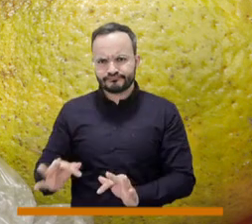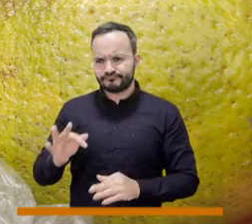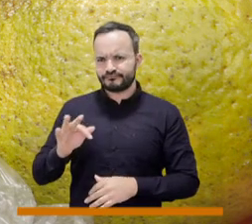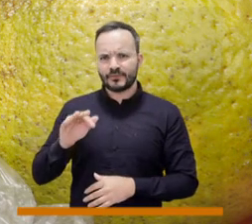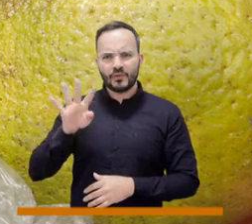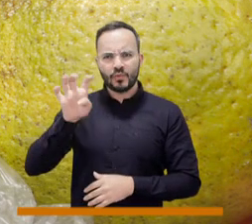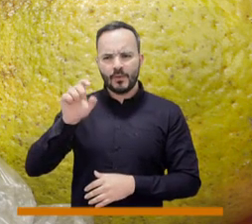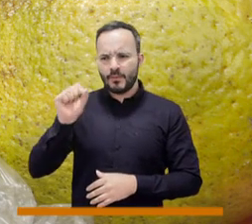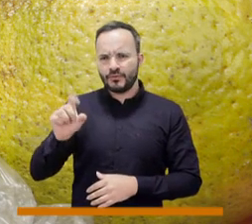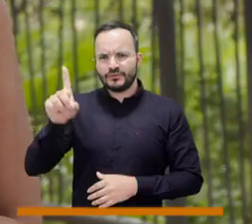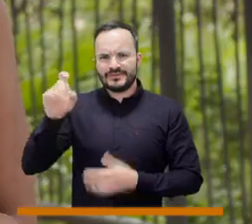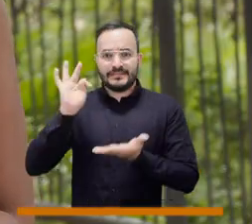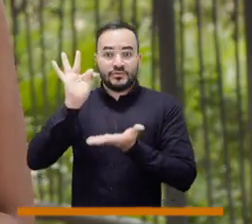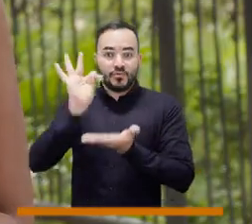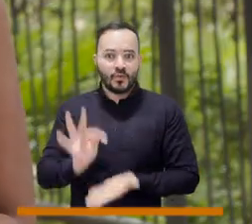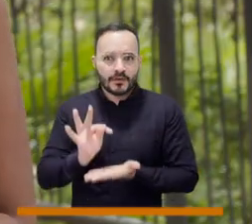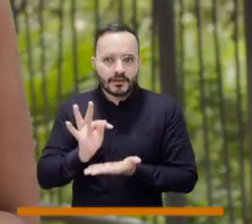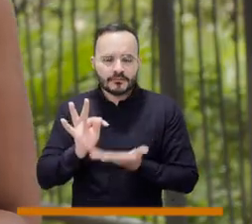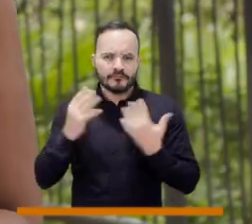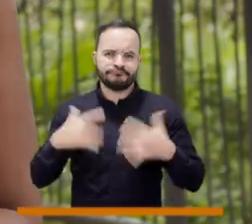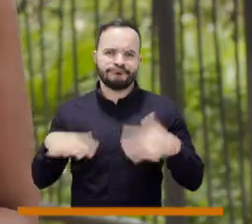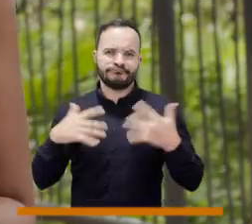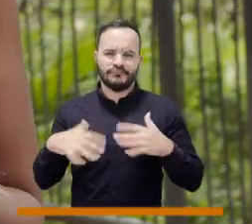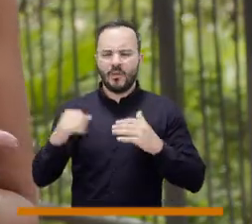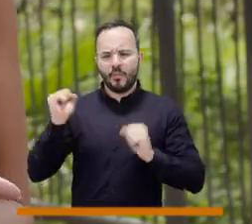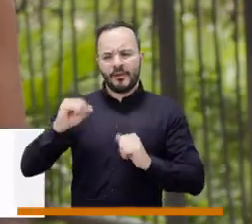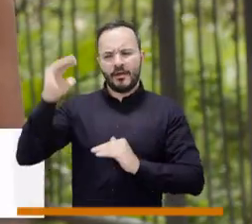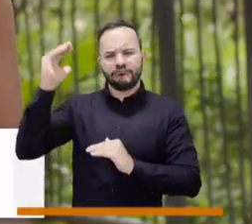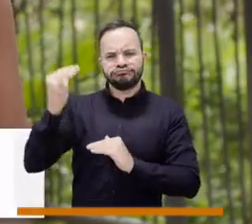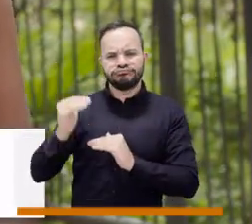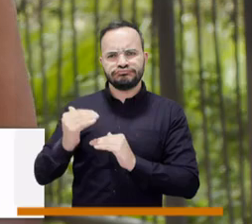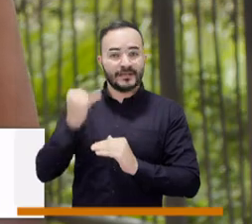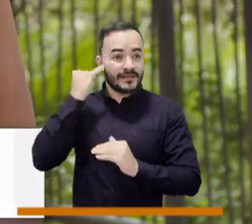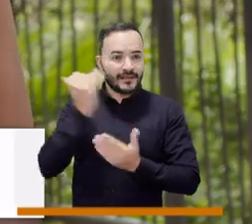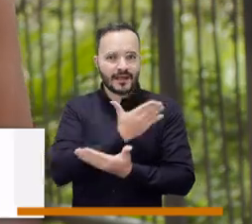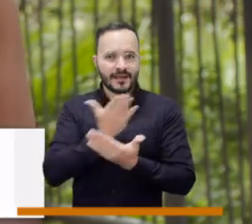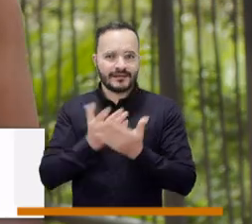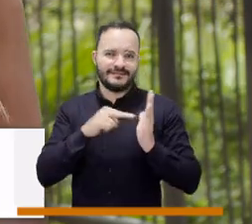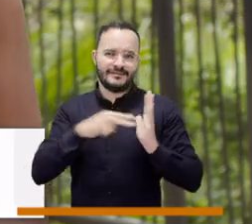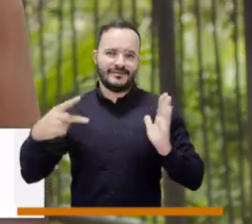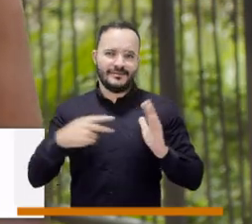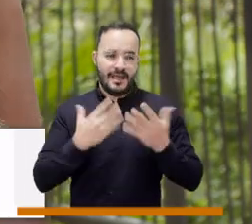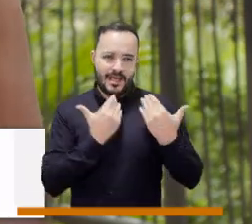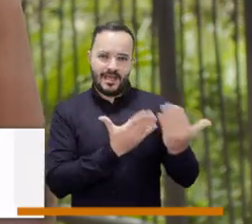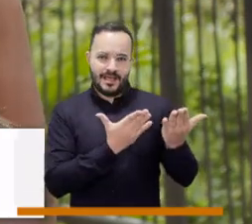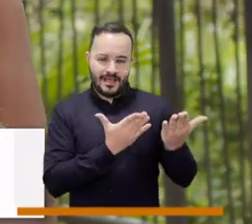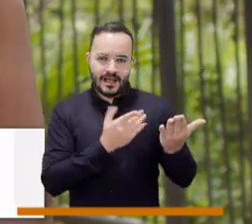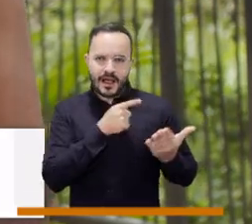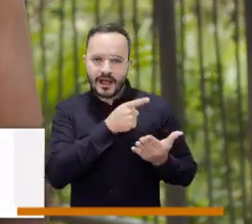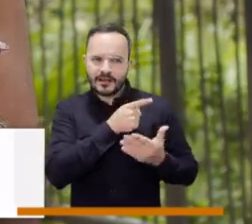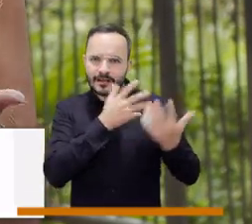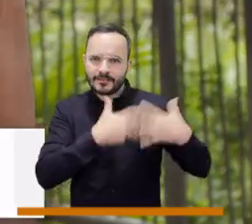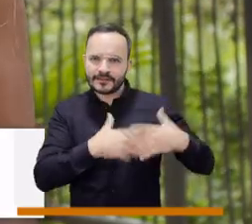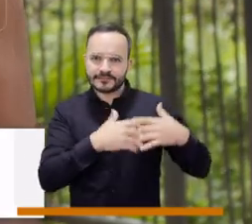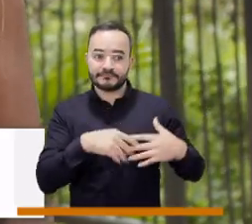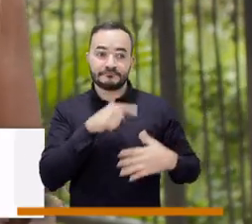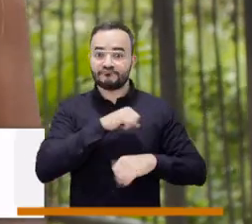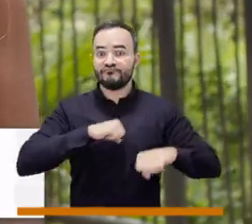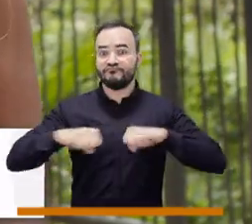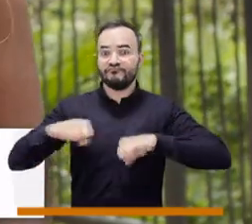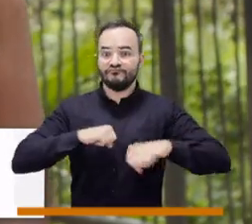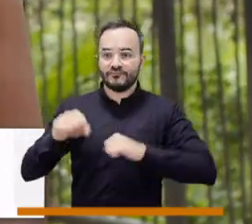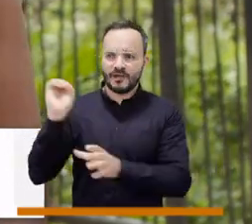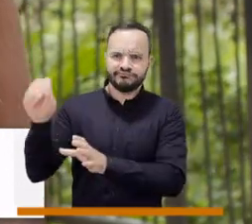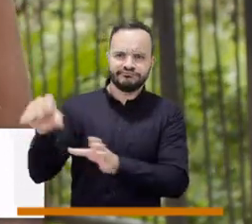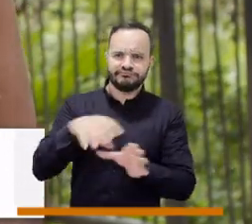puede mitigar con tecnología. Un ejemplo de estos es EatCloud, que gestiona estos desperdicios. Pero ¿quién más que Juan